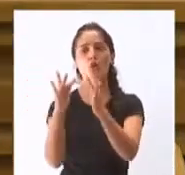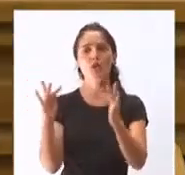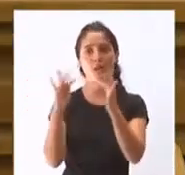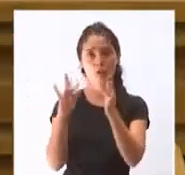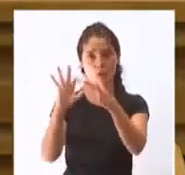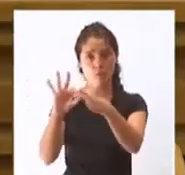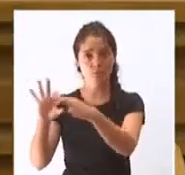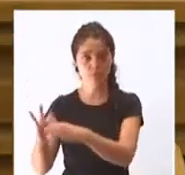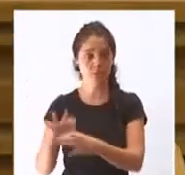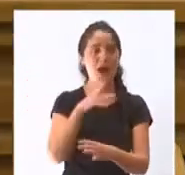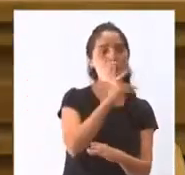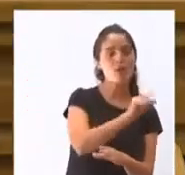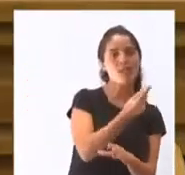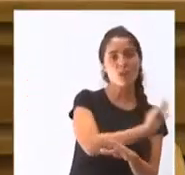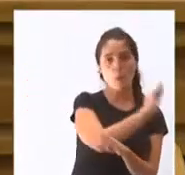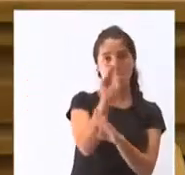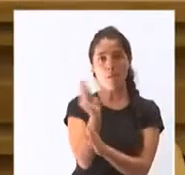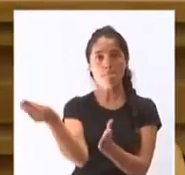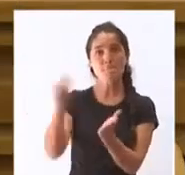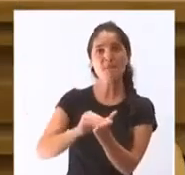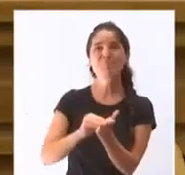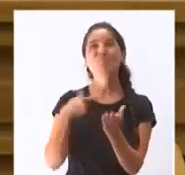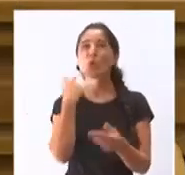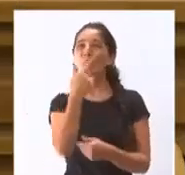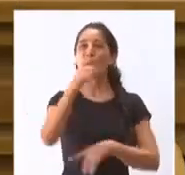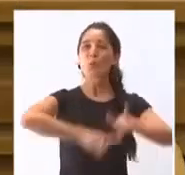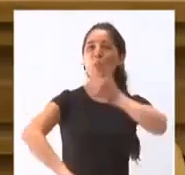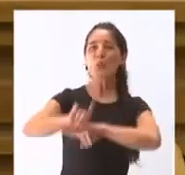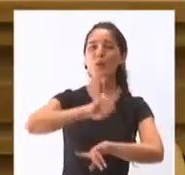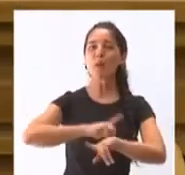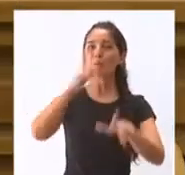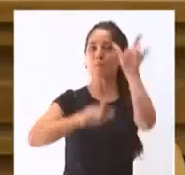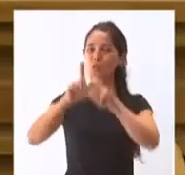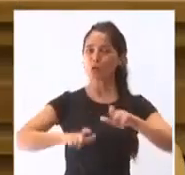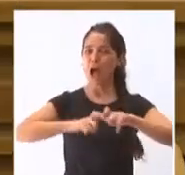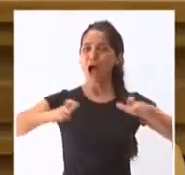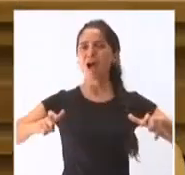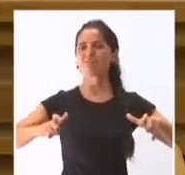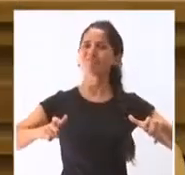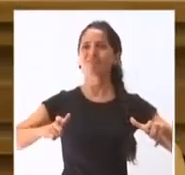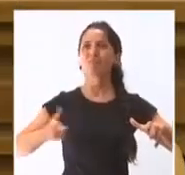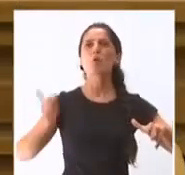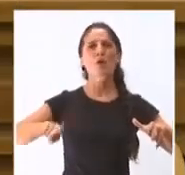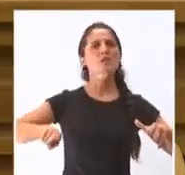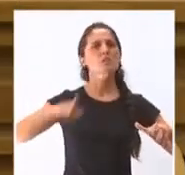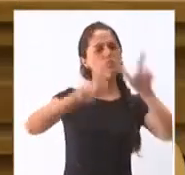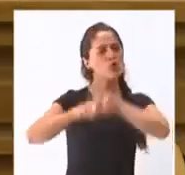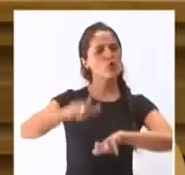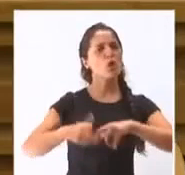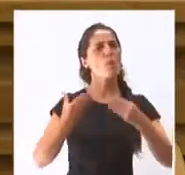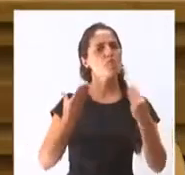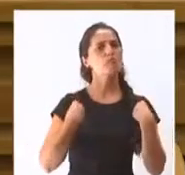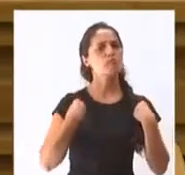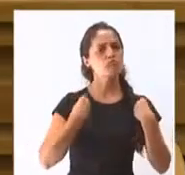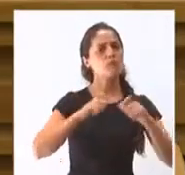de no digo de superpoblación pero sí de un incremento destacadísimo de población permanente un permanente